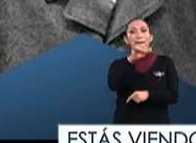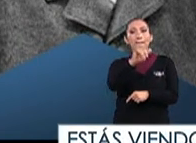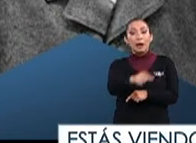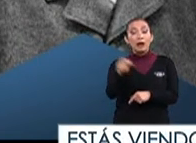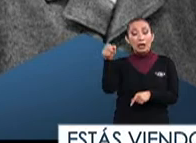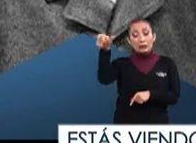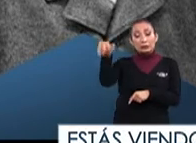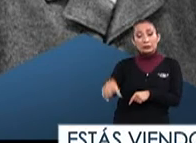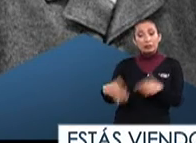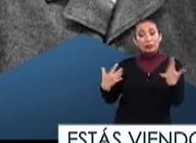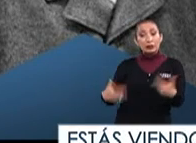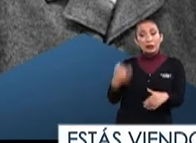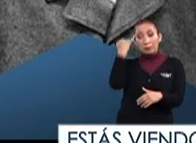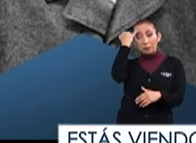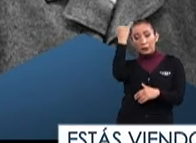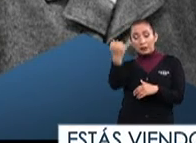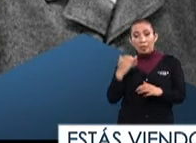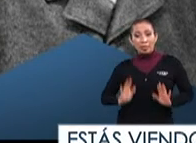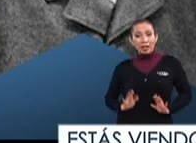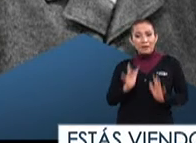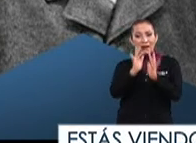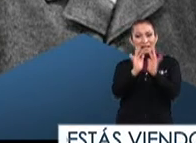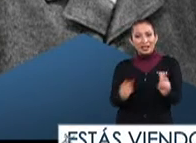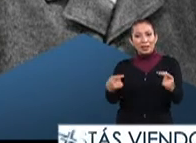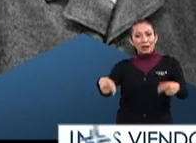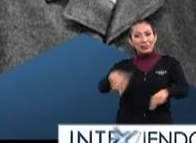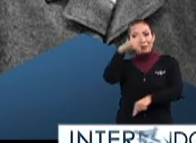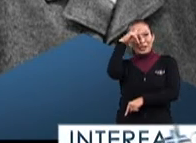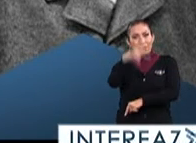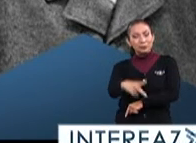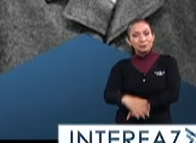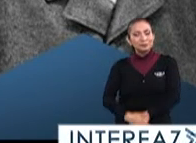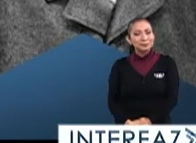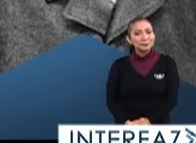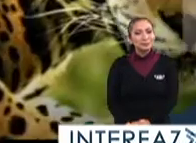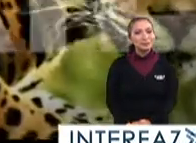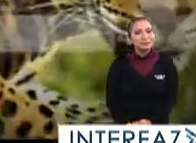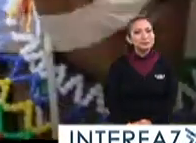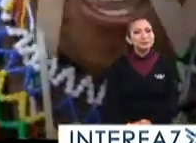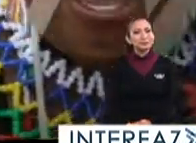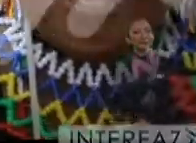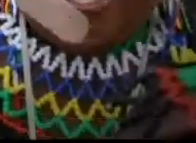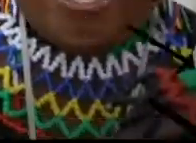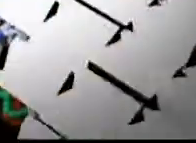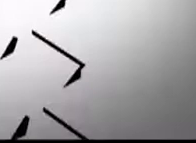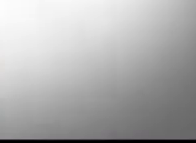Ecampa, considerado el iniciador del estilo francés de la música en México.